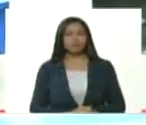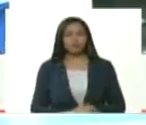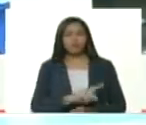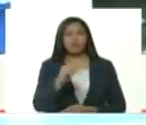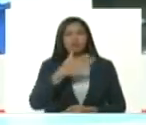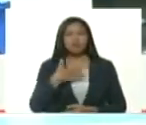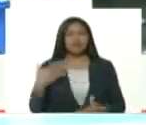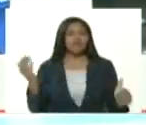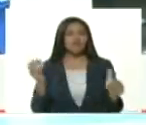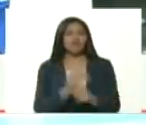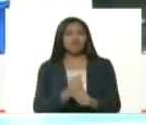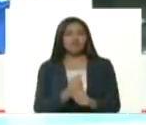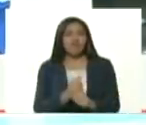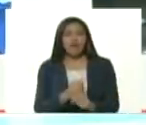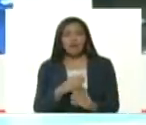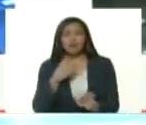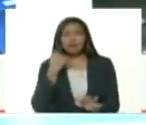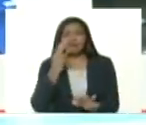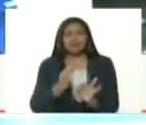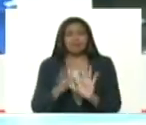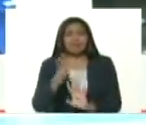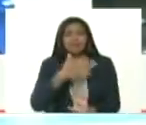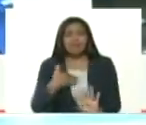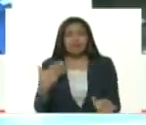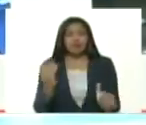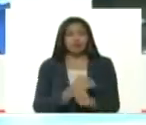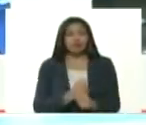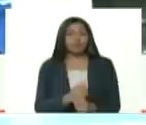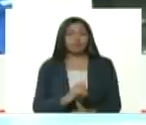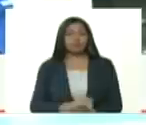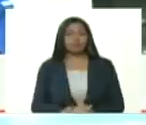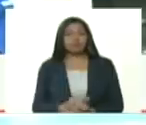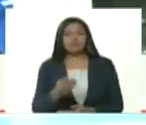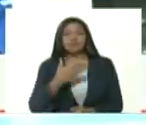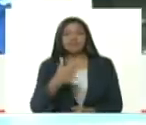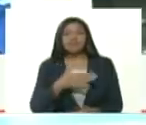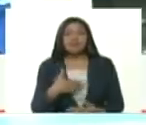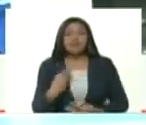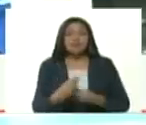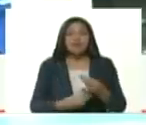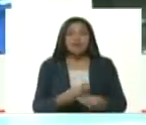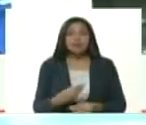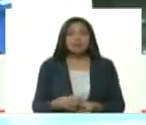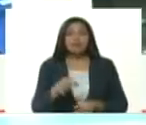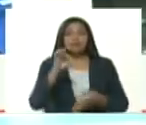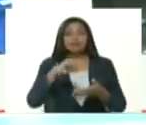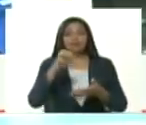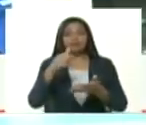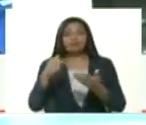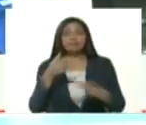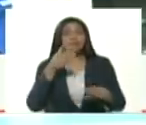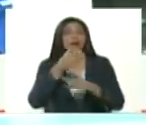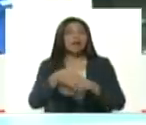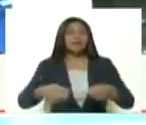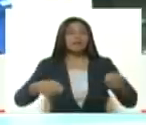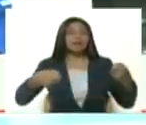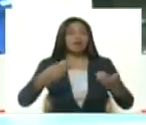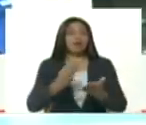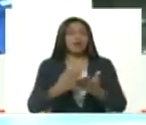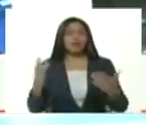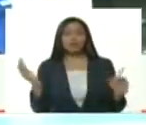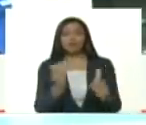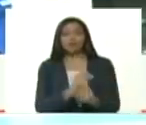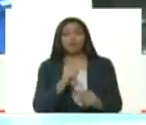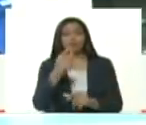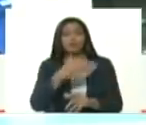quiera conseguir, lo que se le ocurra. Que quiere hacer el té de malojillo, vaya al mercado de Cati y va a conseguir